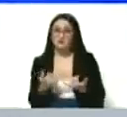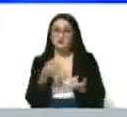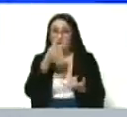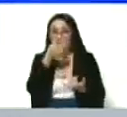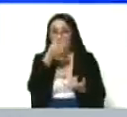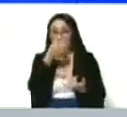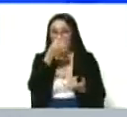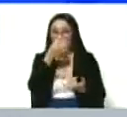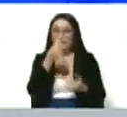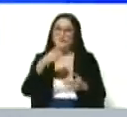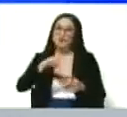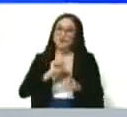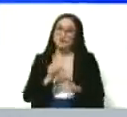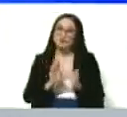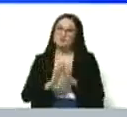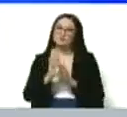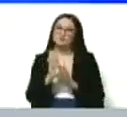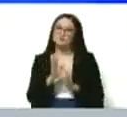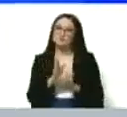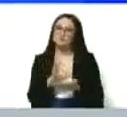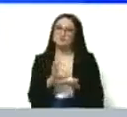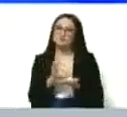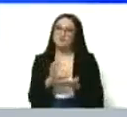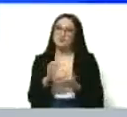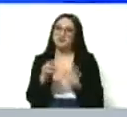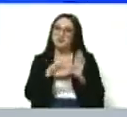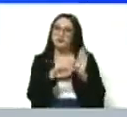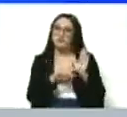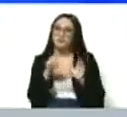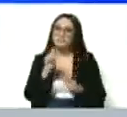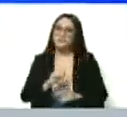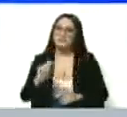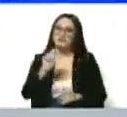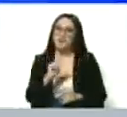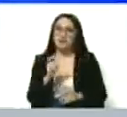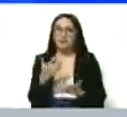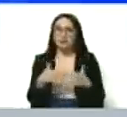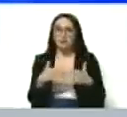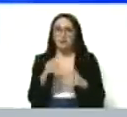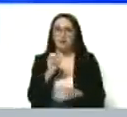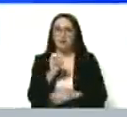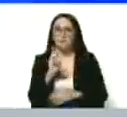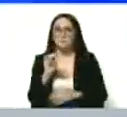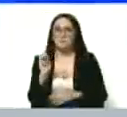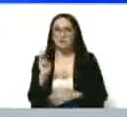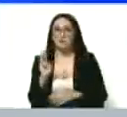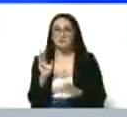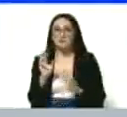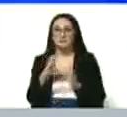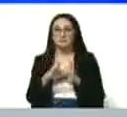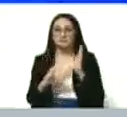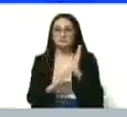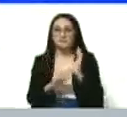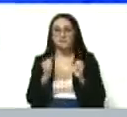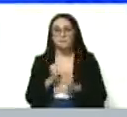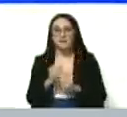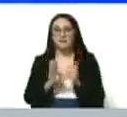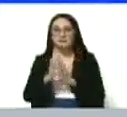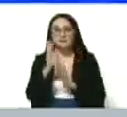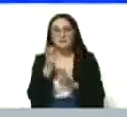al optimismo. De acuerdo al reporte mensual del mercado de OPEP, se espera que el crecimiento económico